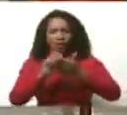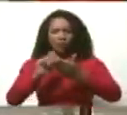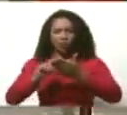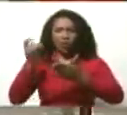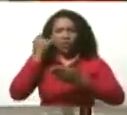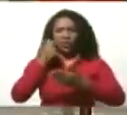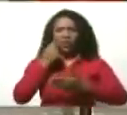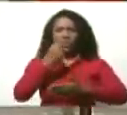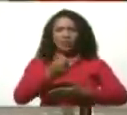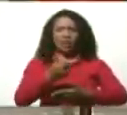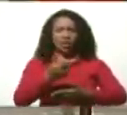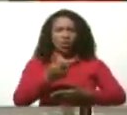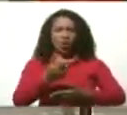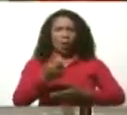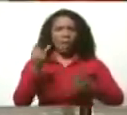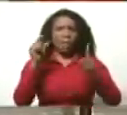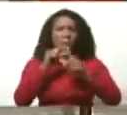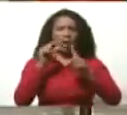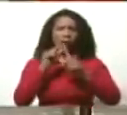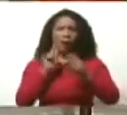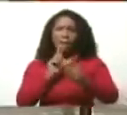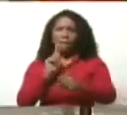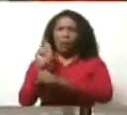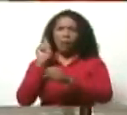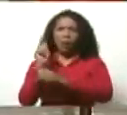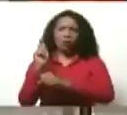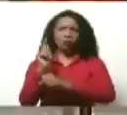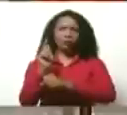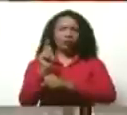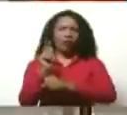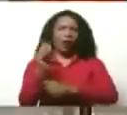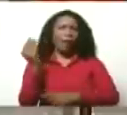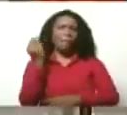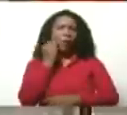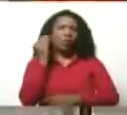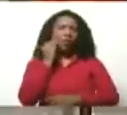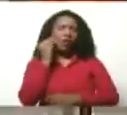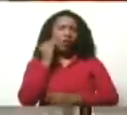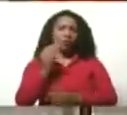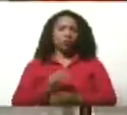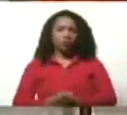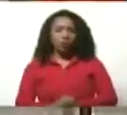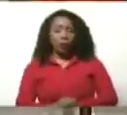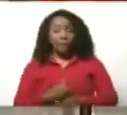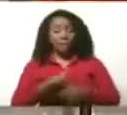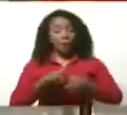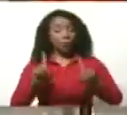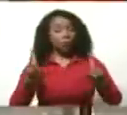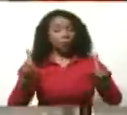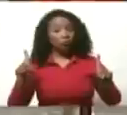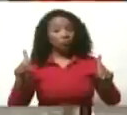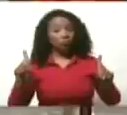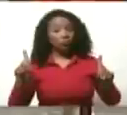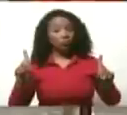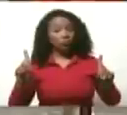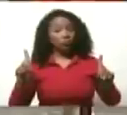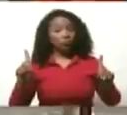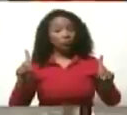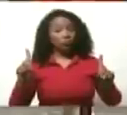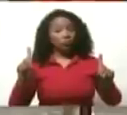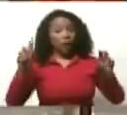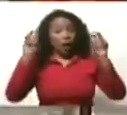diciendo vulgarmente pendejada, pero al margen de la